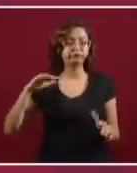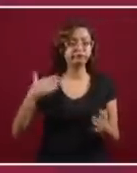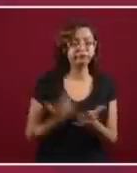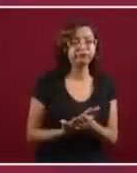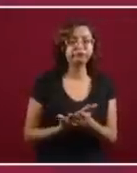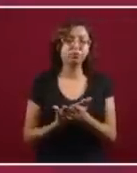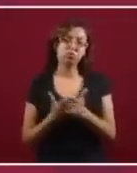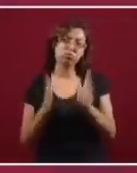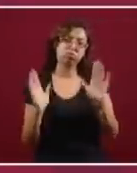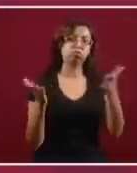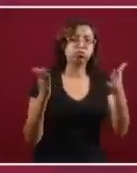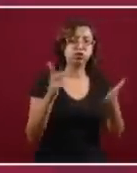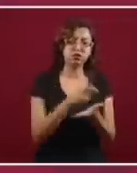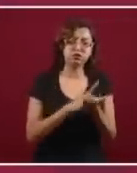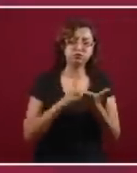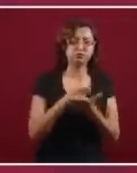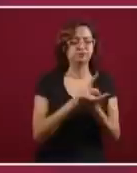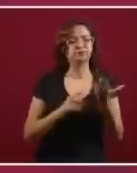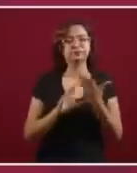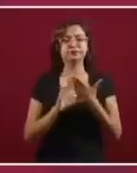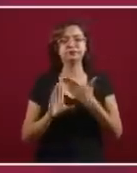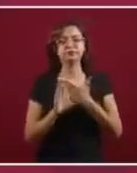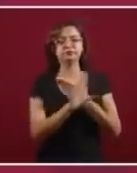y el consumo de drogas